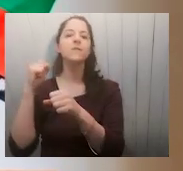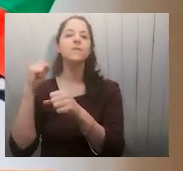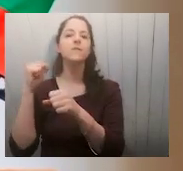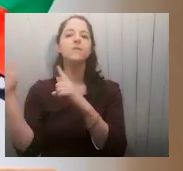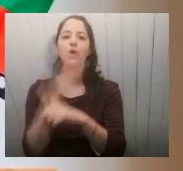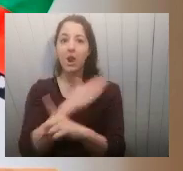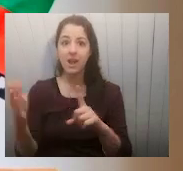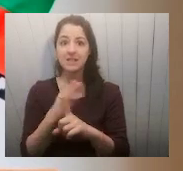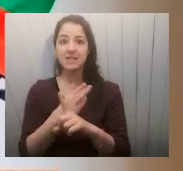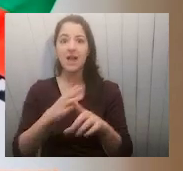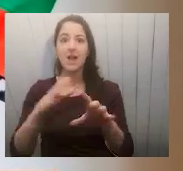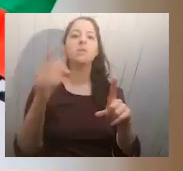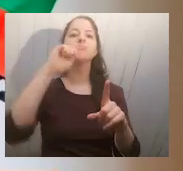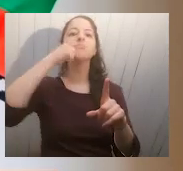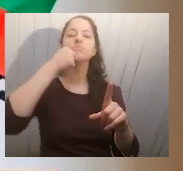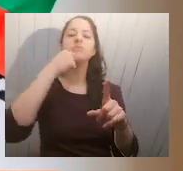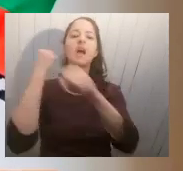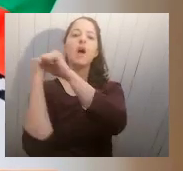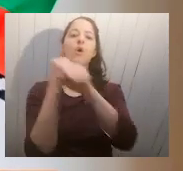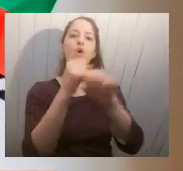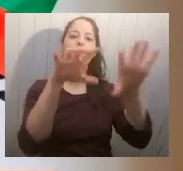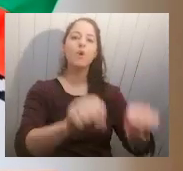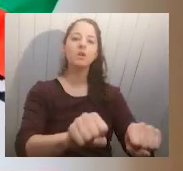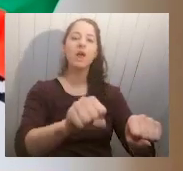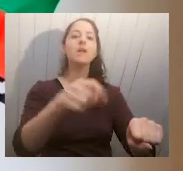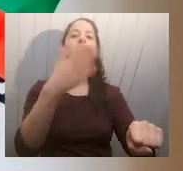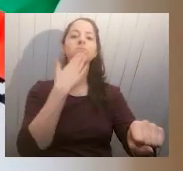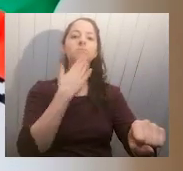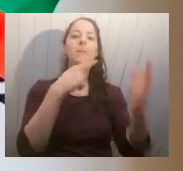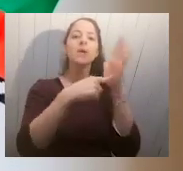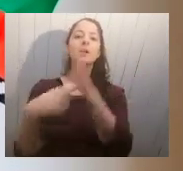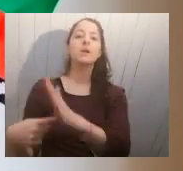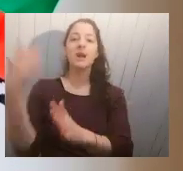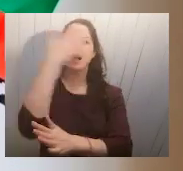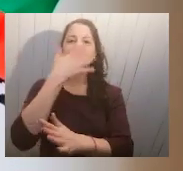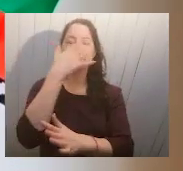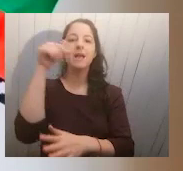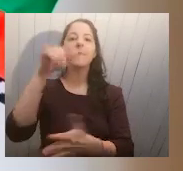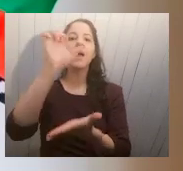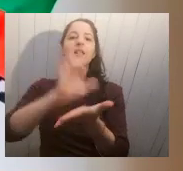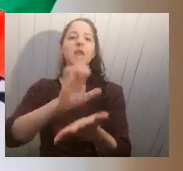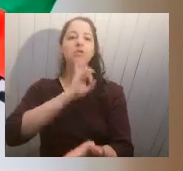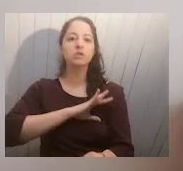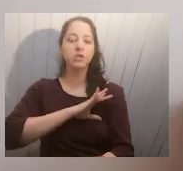las hortalizeras es expresión de la violencia colonial y racista del Estado